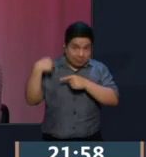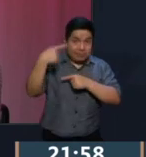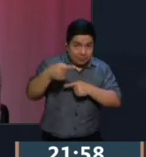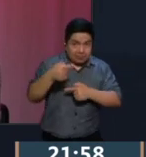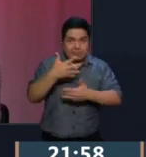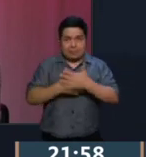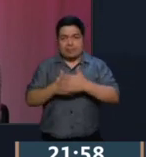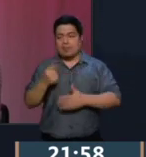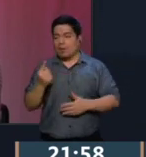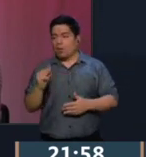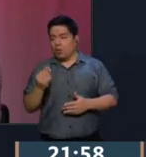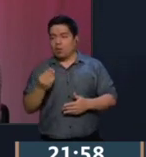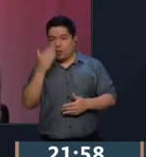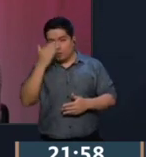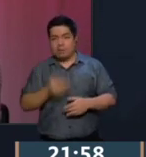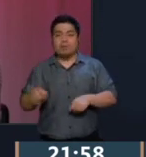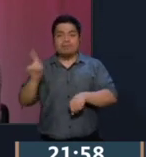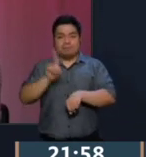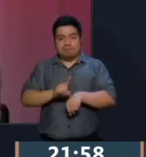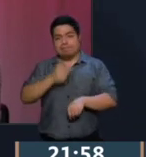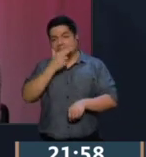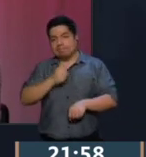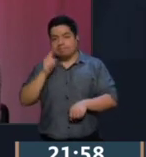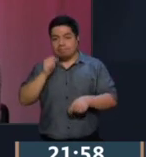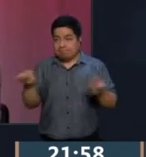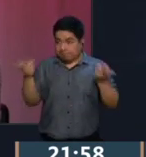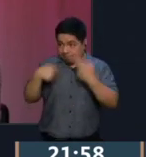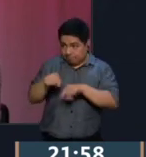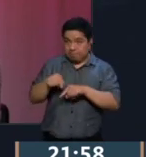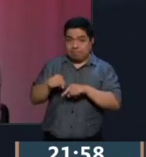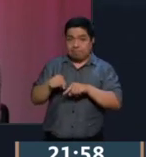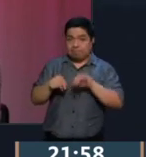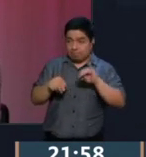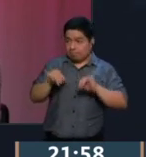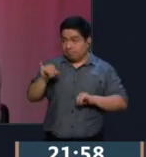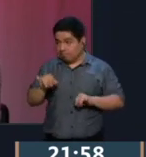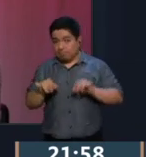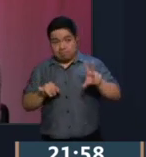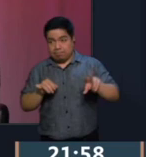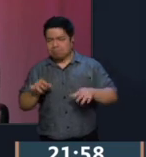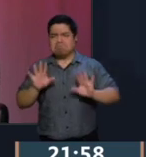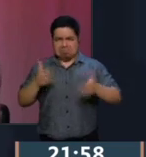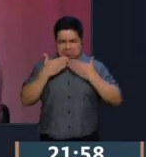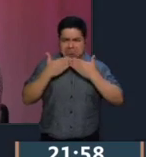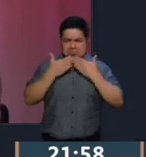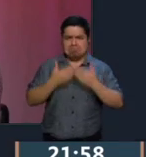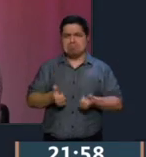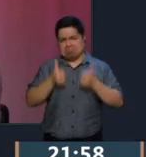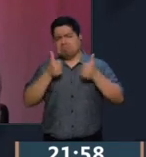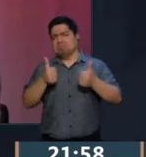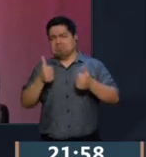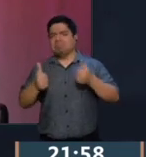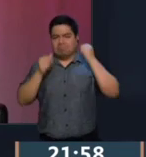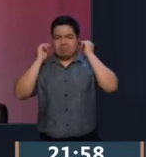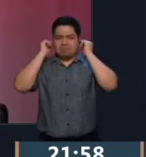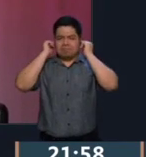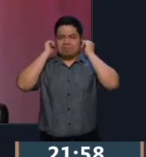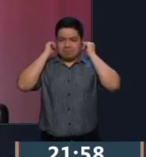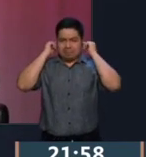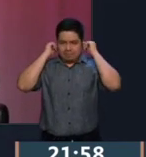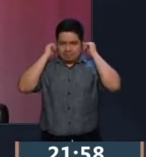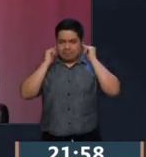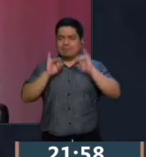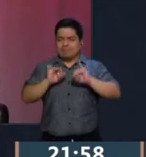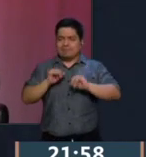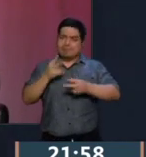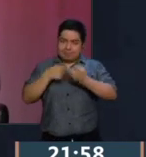días es 1 de mayo, Día de las y los Trabajadores. Nos vemos acá. Confirmo. Nos vemos acá. gusto. Ya Sebastián vendrá. Sí, claro, esperemos que nos acompañen